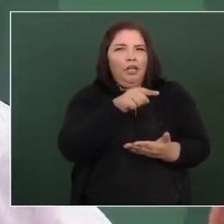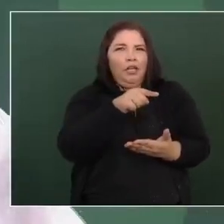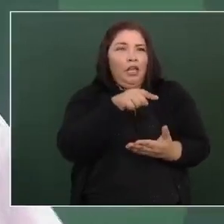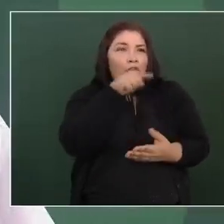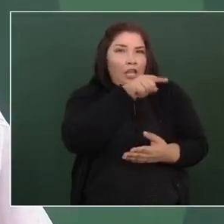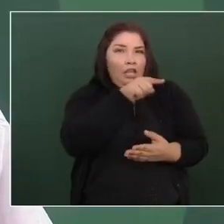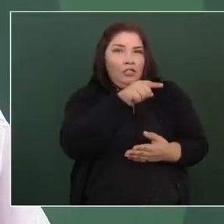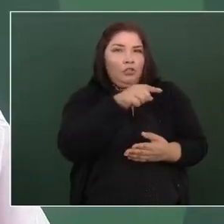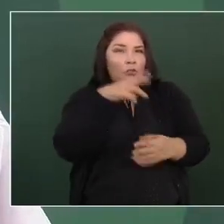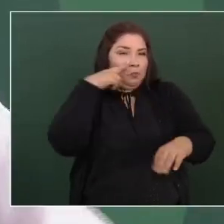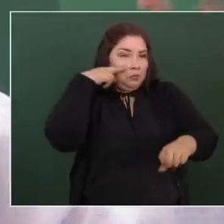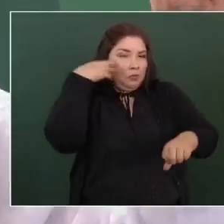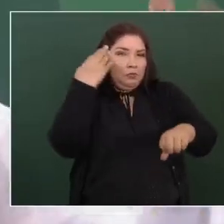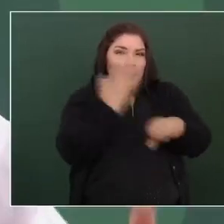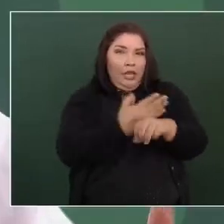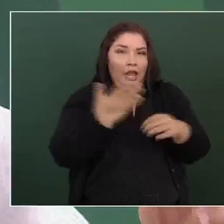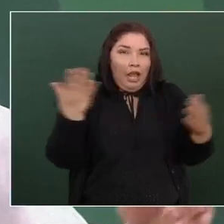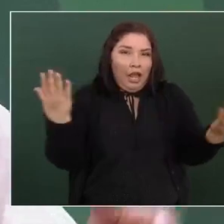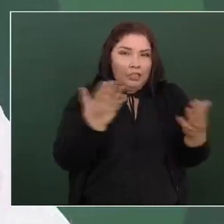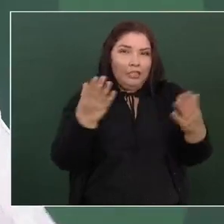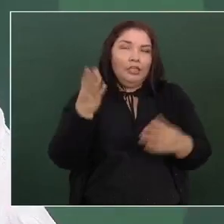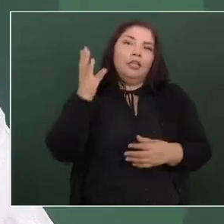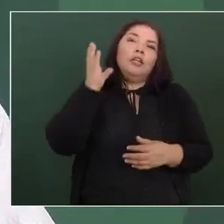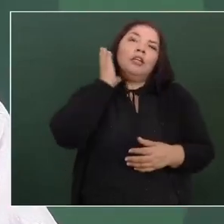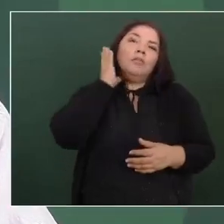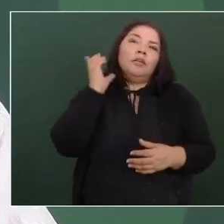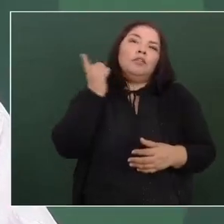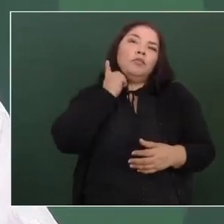exclusiva de la Cámara de Diputados,